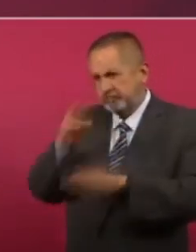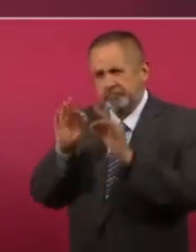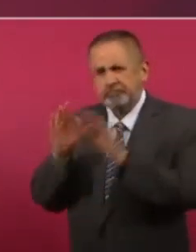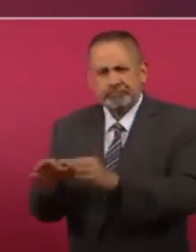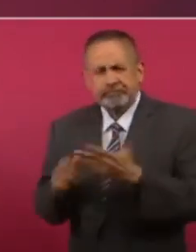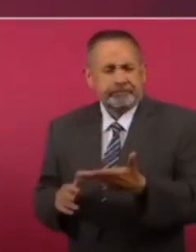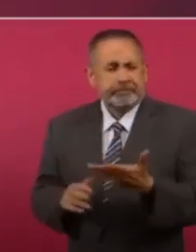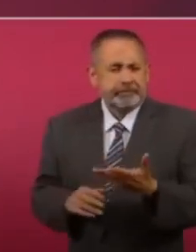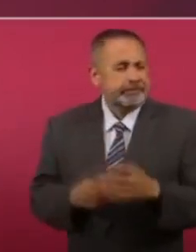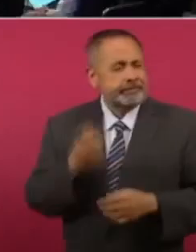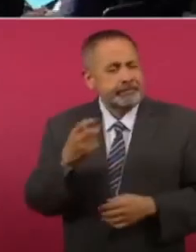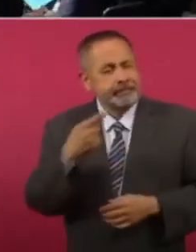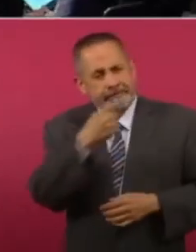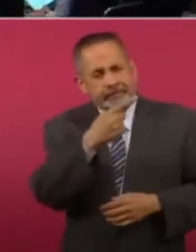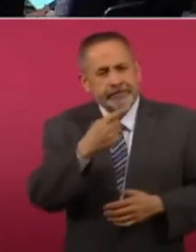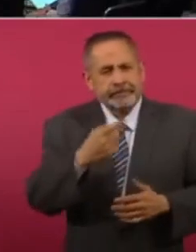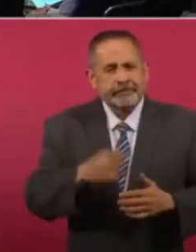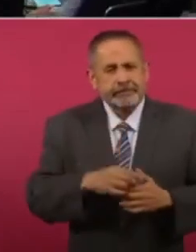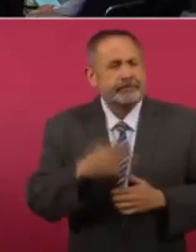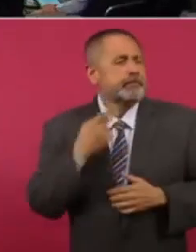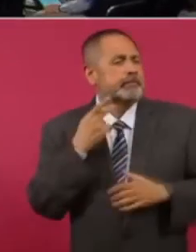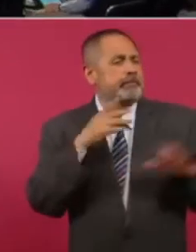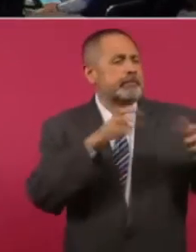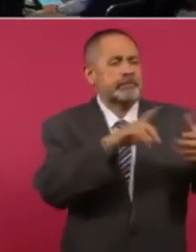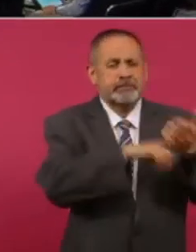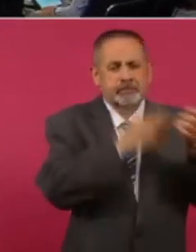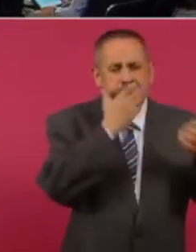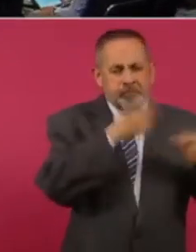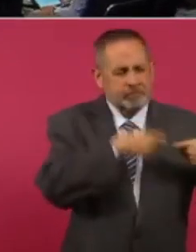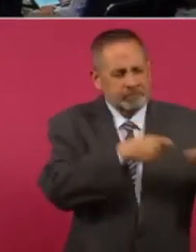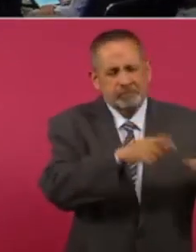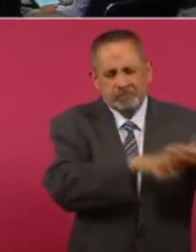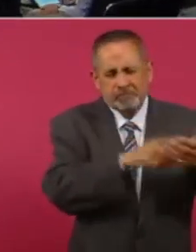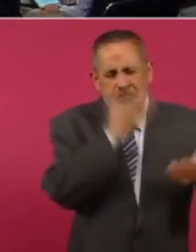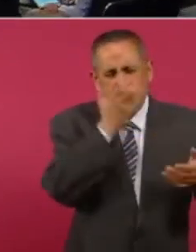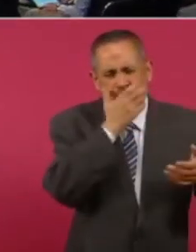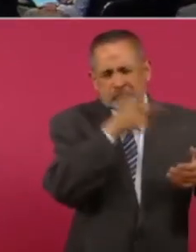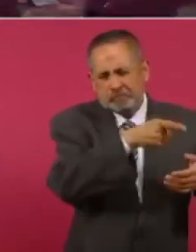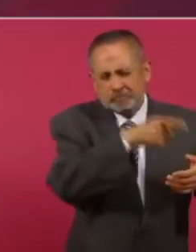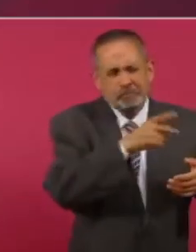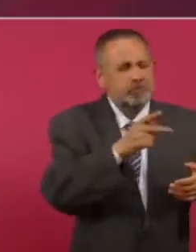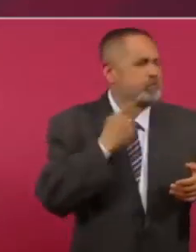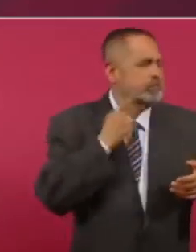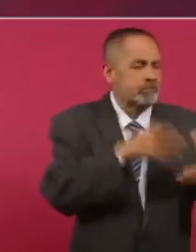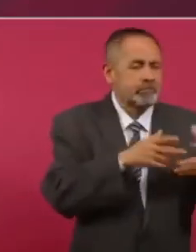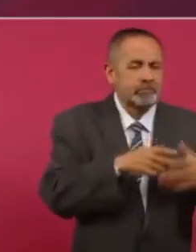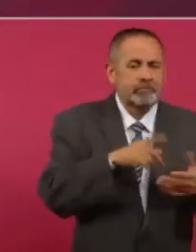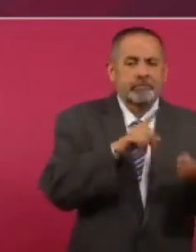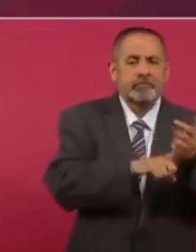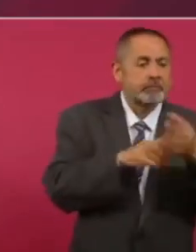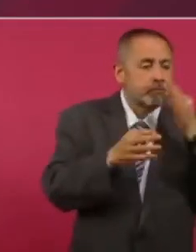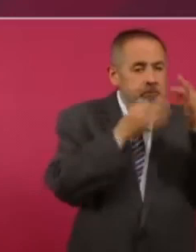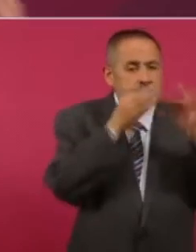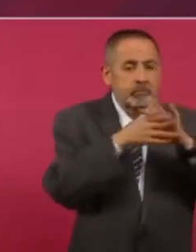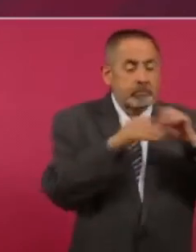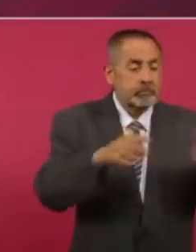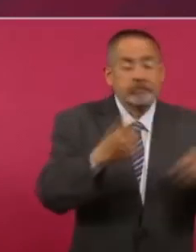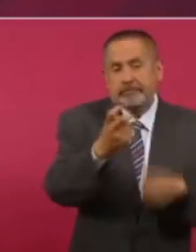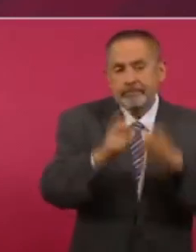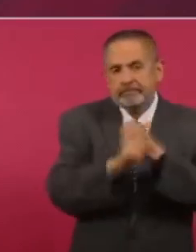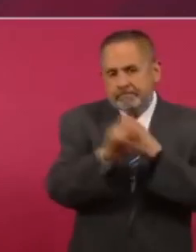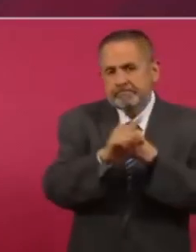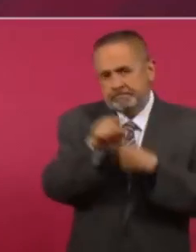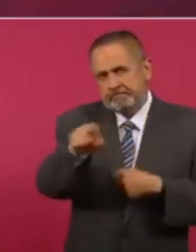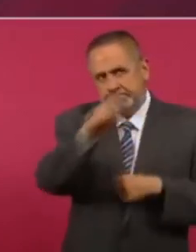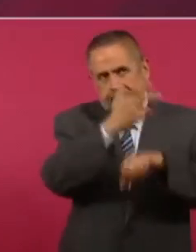Y esos… Bueno, siempre son conspiraciones, complot, están en contra. Bueno, nada más